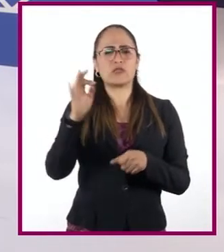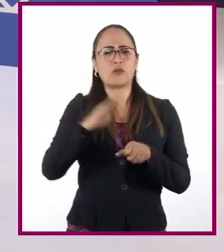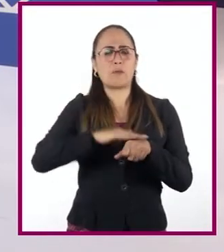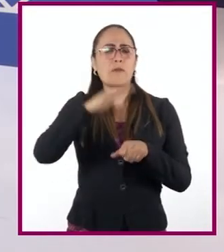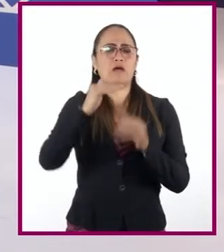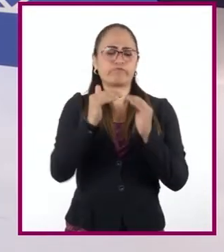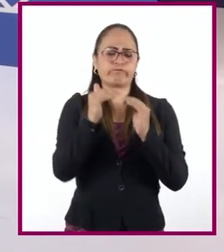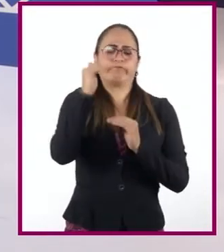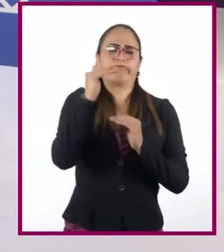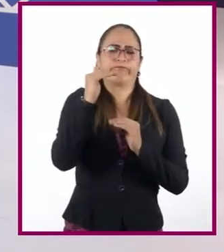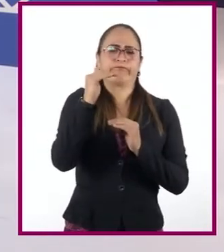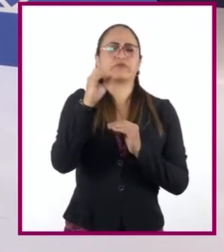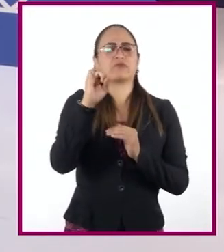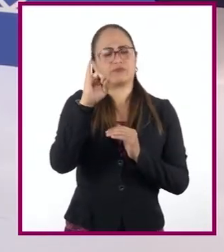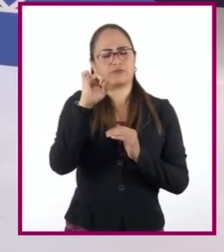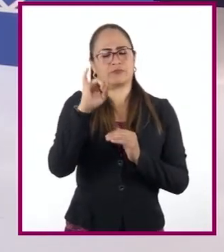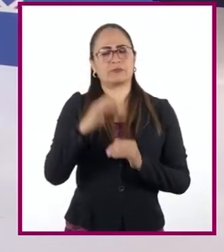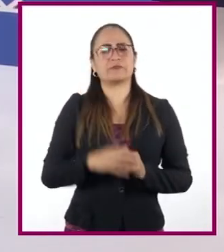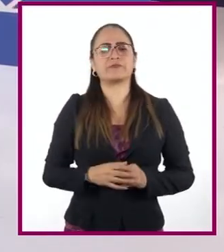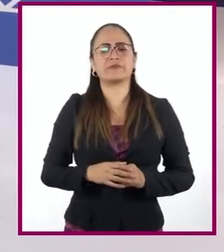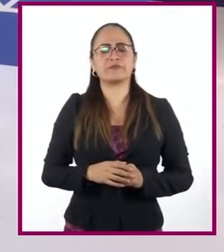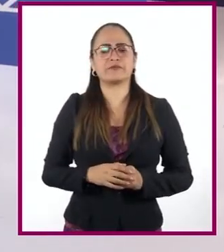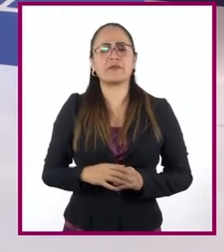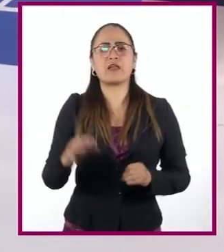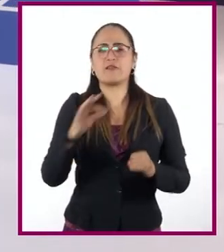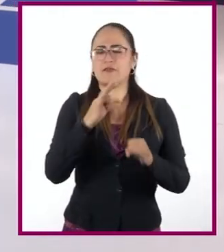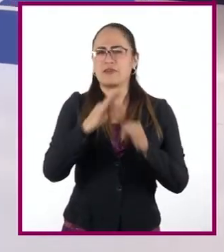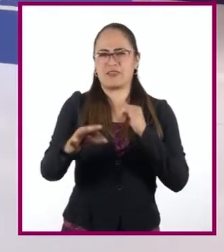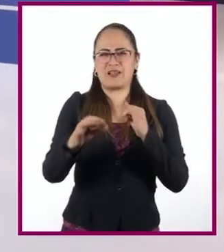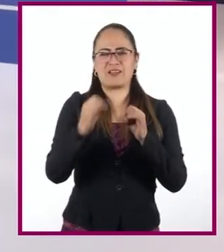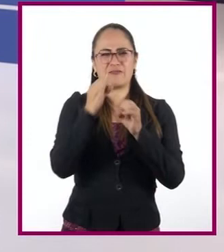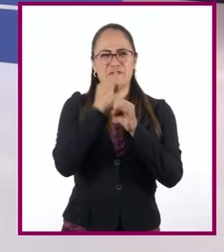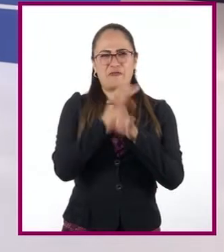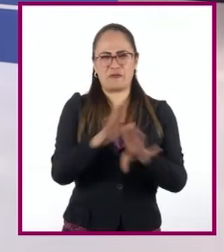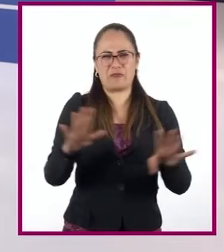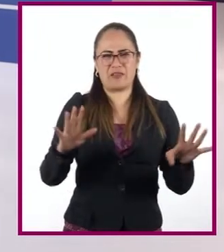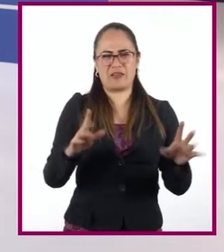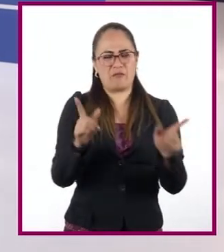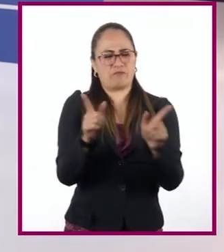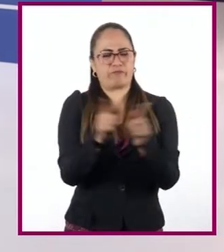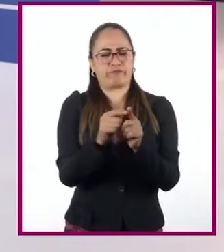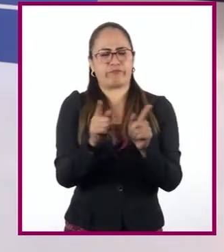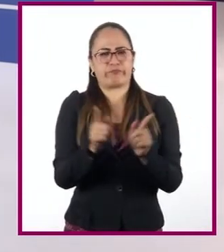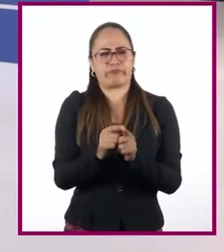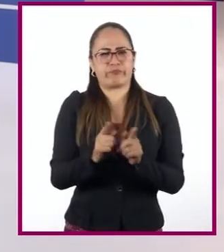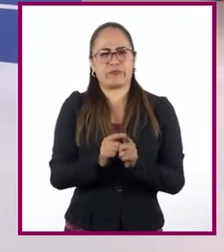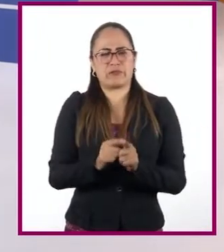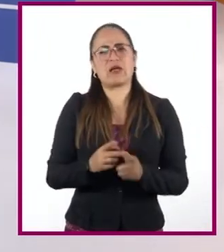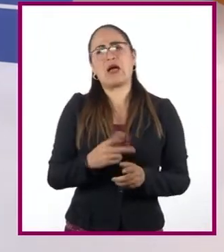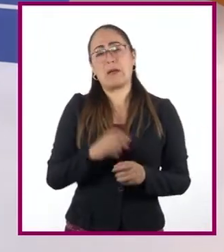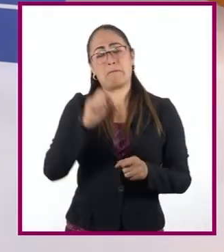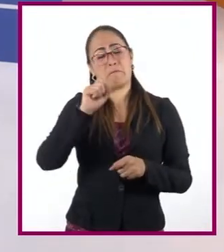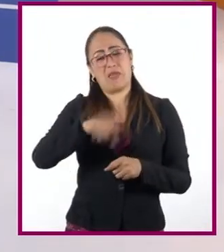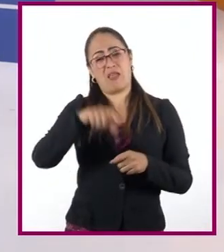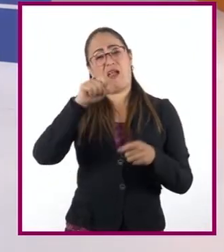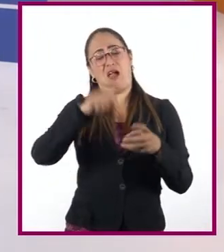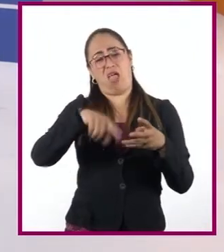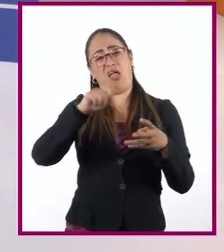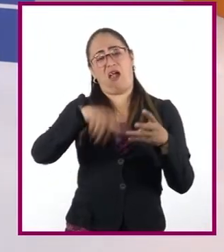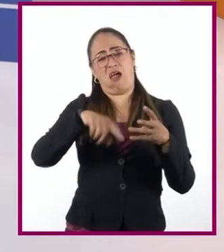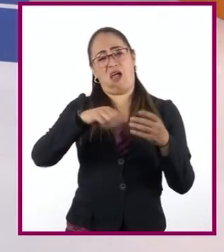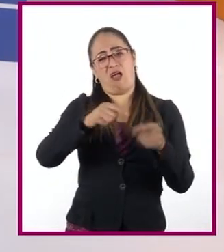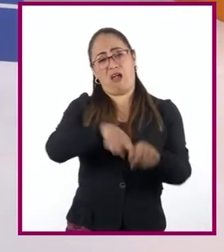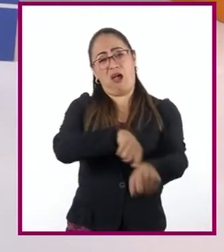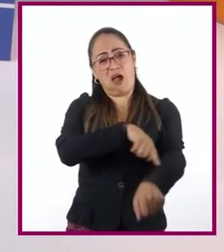encuestados. Por último, la brevedad del informe de encuesta se logra al no hacer repeticiones